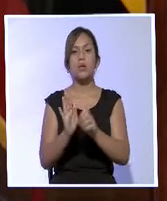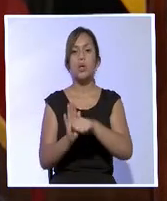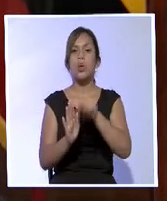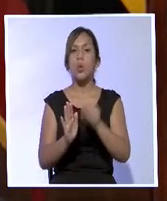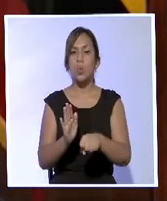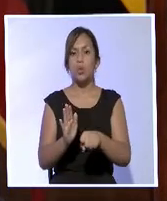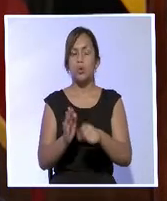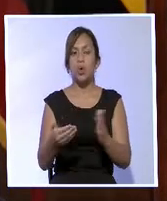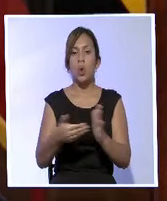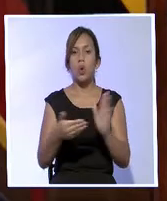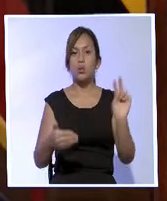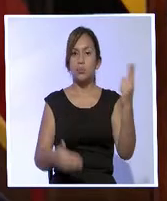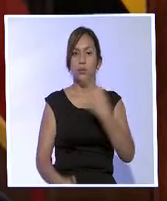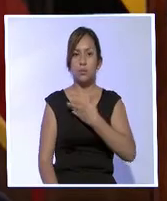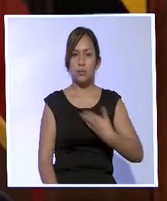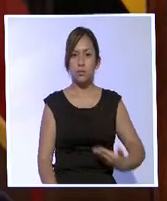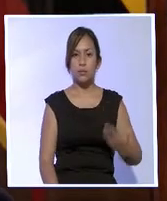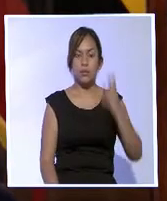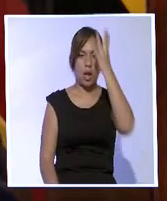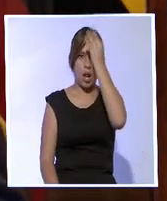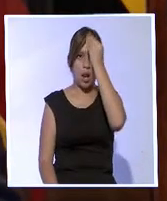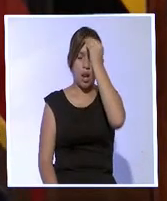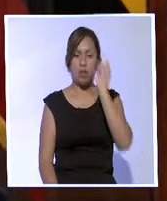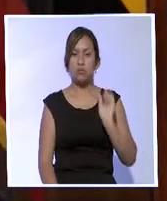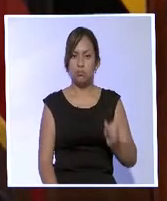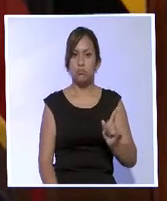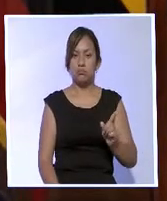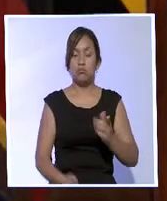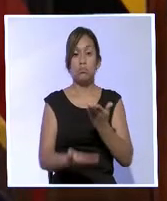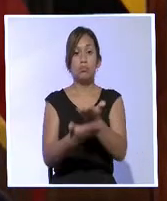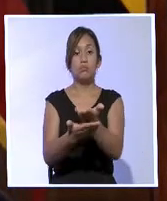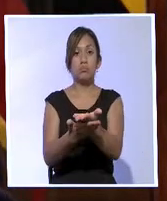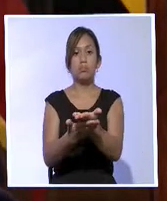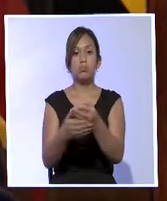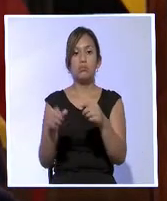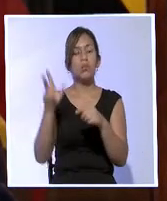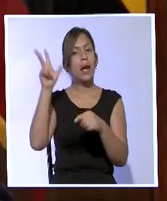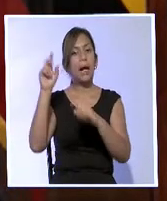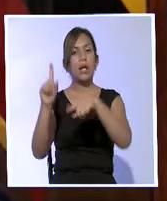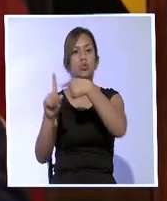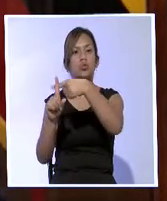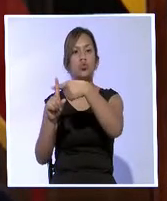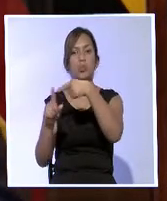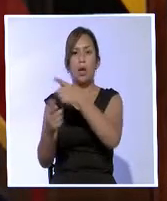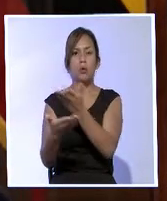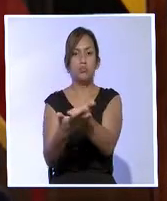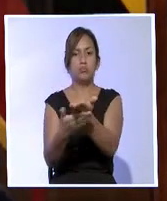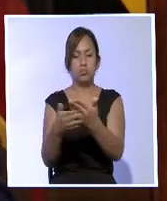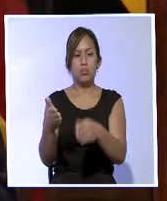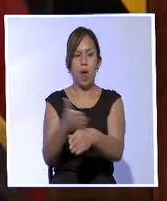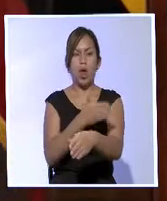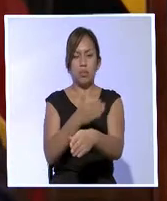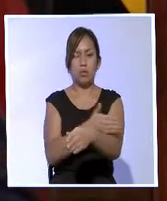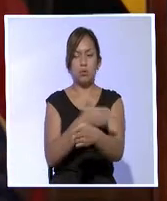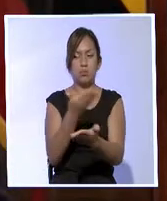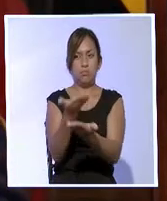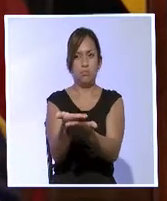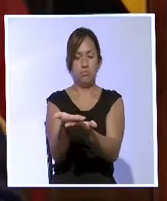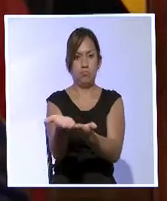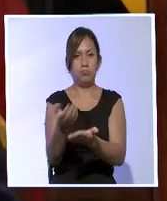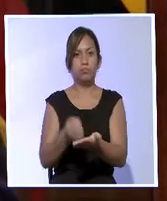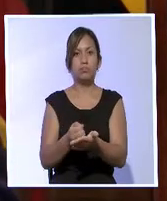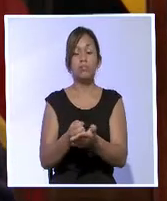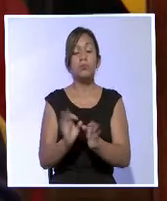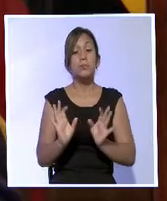contra el vicepresidente de la república jorge glass de iniciativa del bloque creo suma que hicieron días atrás hace pocos minutos